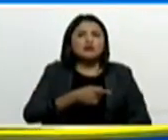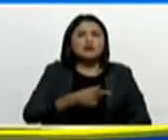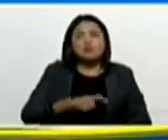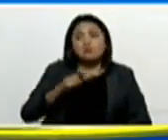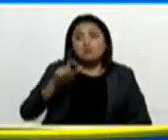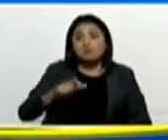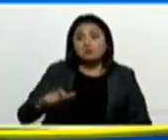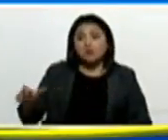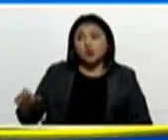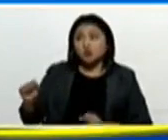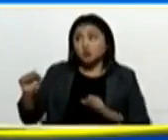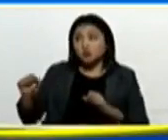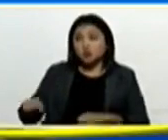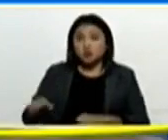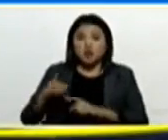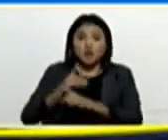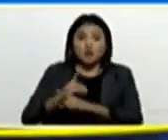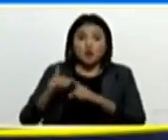demócratas?